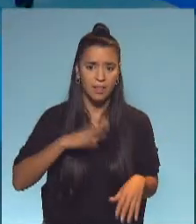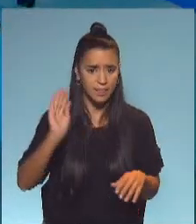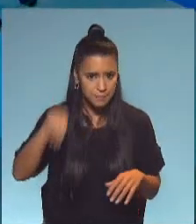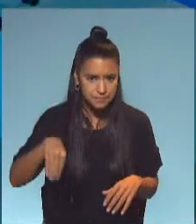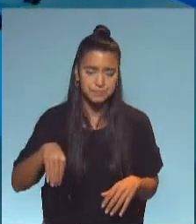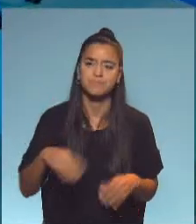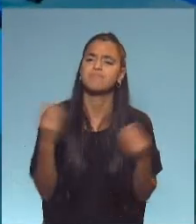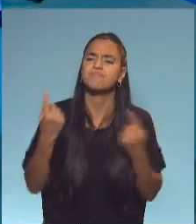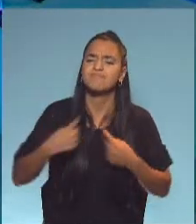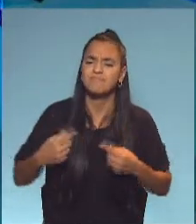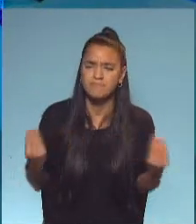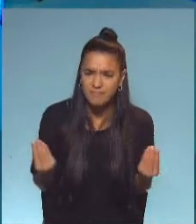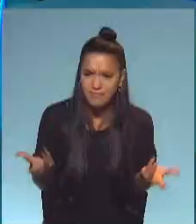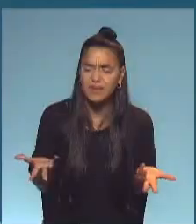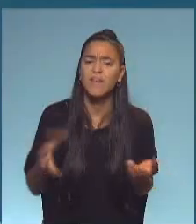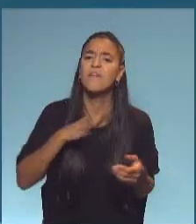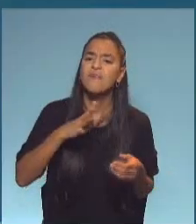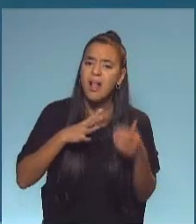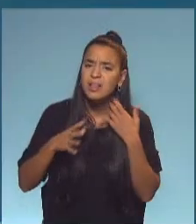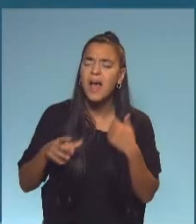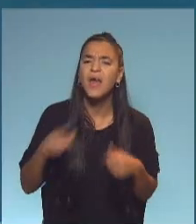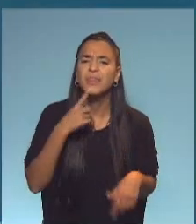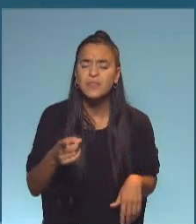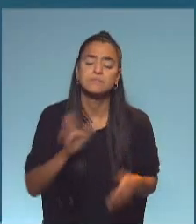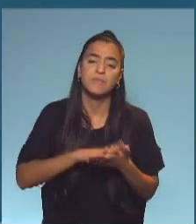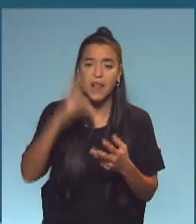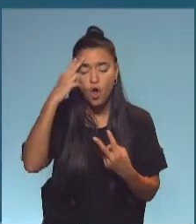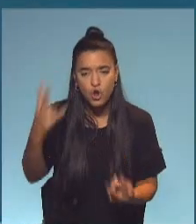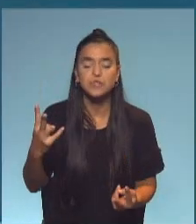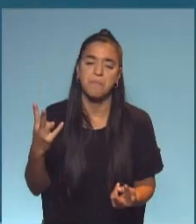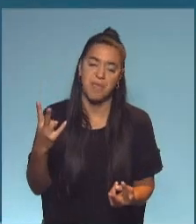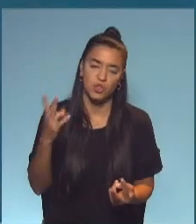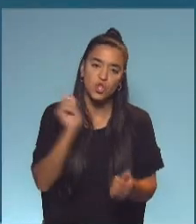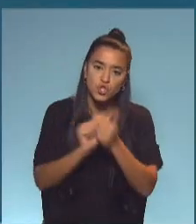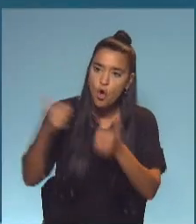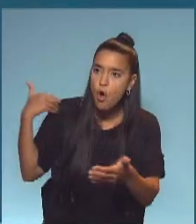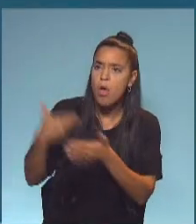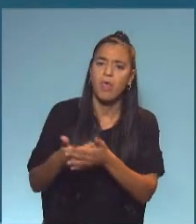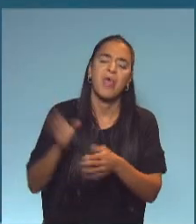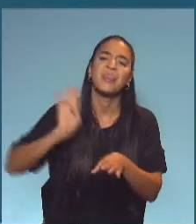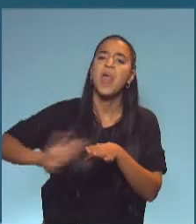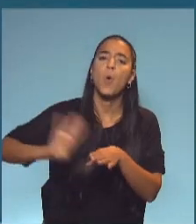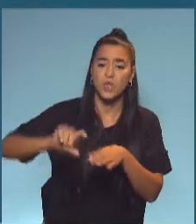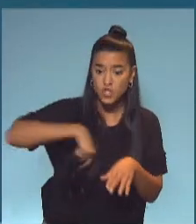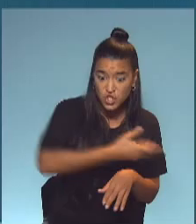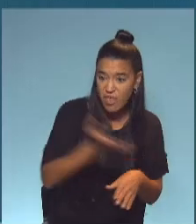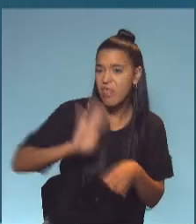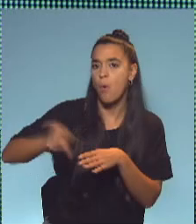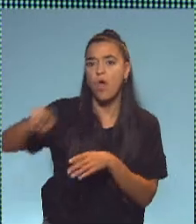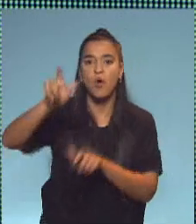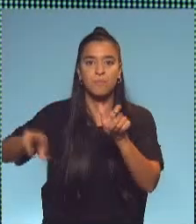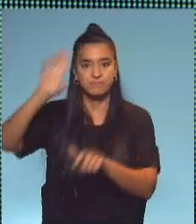A ver, ¿de qué se trata, Néstor? ¿Qué es lo que quedó pendiente más allá del reconocimiento histórico y de todas las deudas que tiene la sociedad con los veteranos?